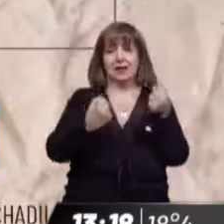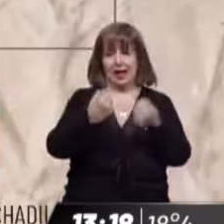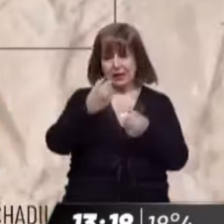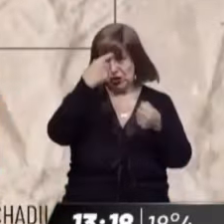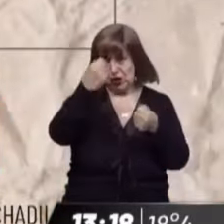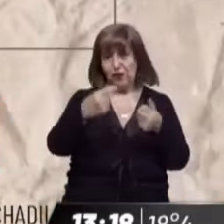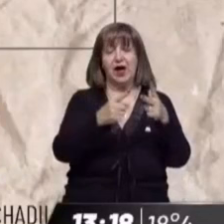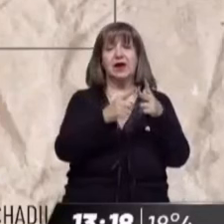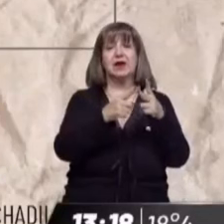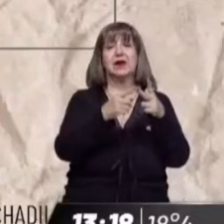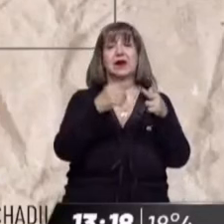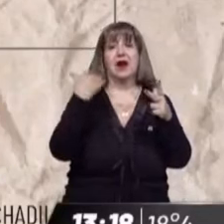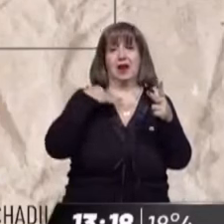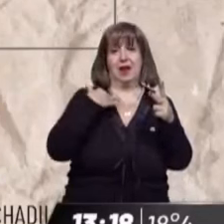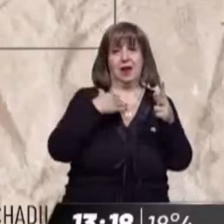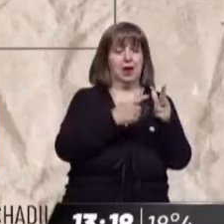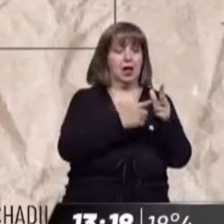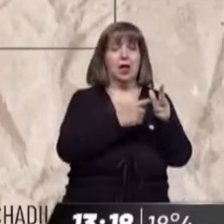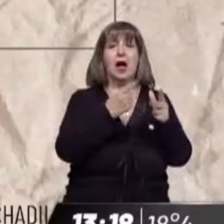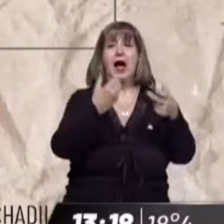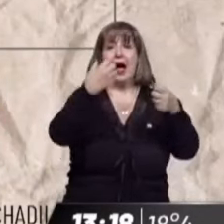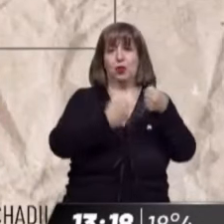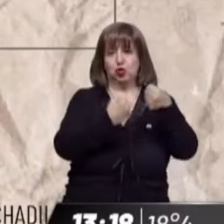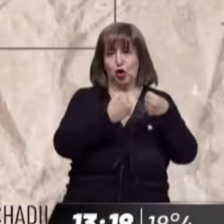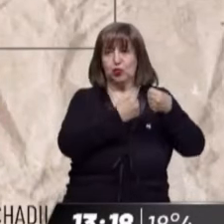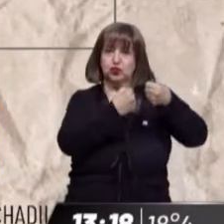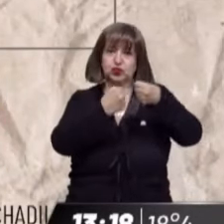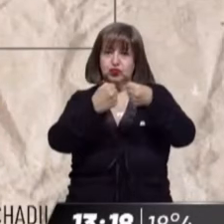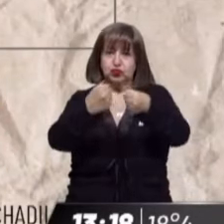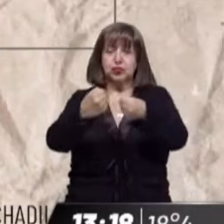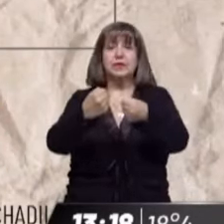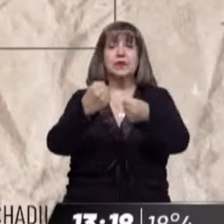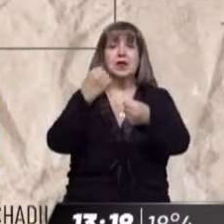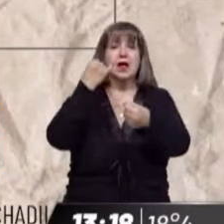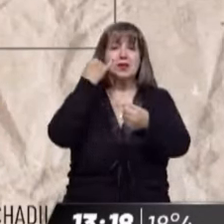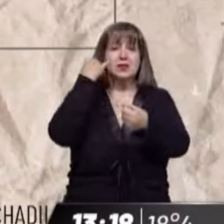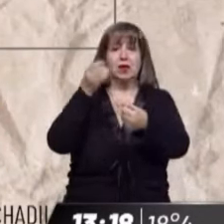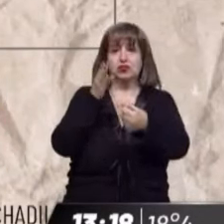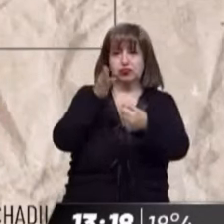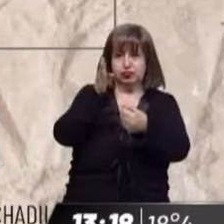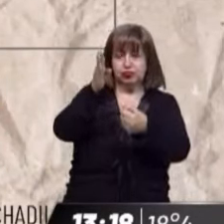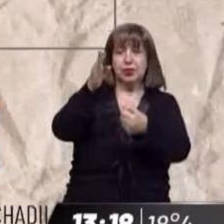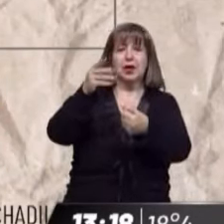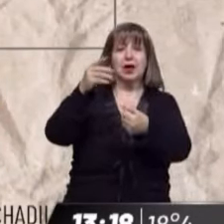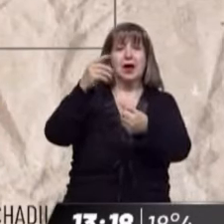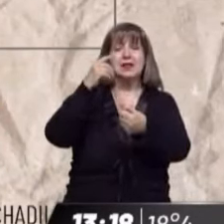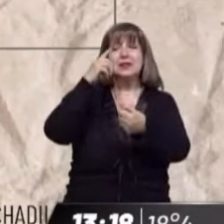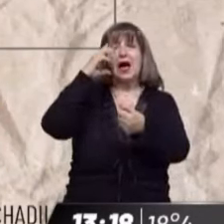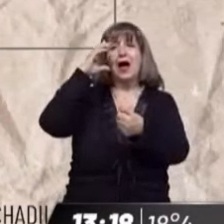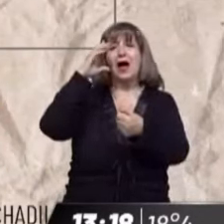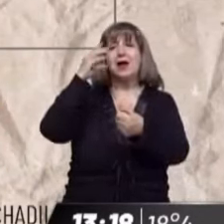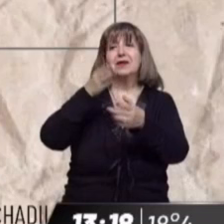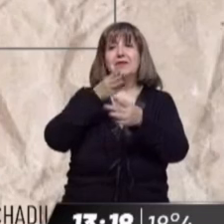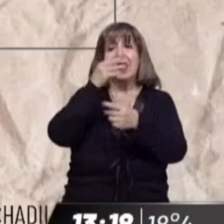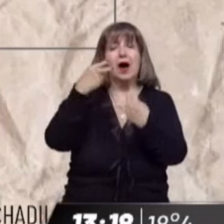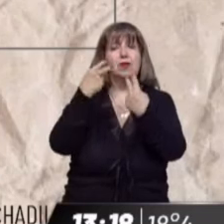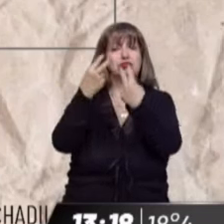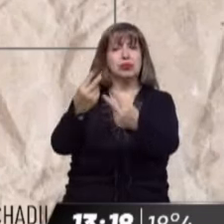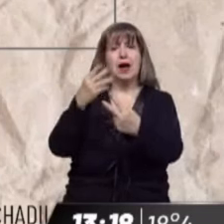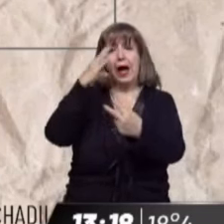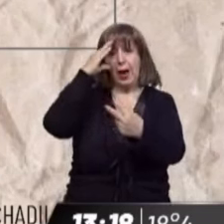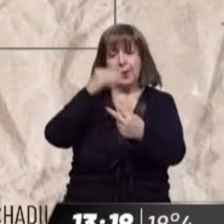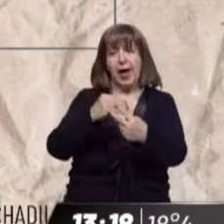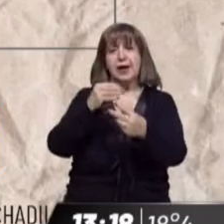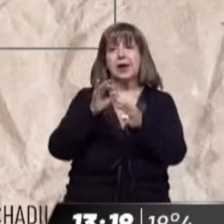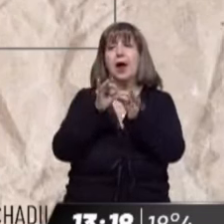a partir de todo esto, con un recorrido, Mendoza, General Alvear. Ayer estuvimos en vivo todo el día en Punta de Agua, Punta del Agua, muchos kilómetros, en